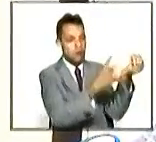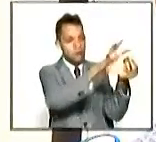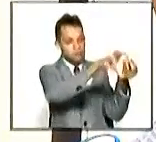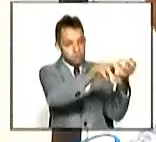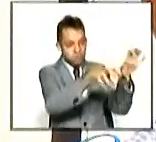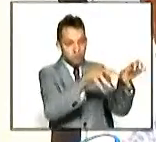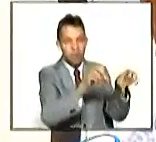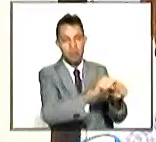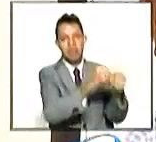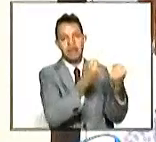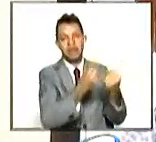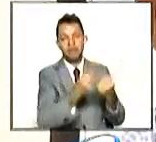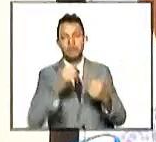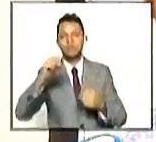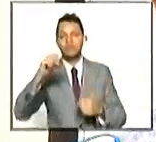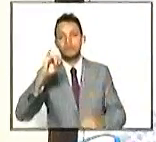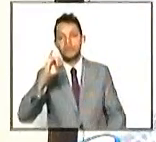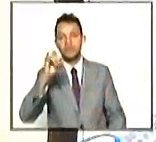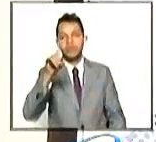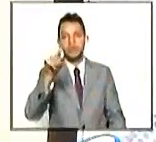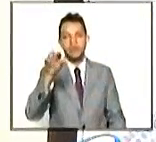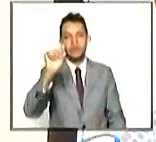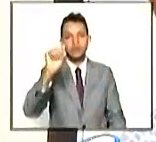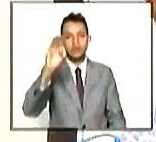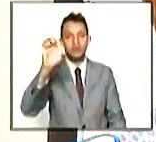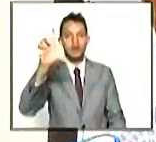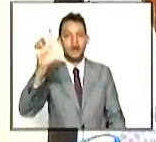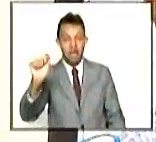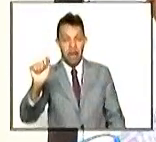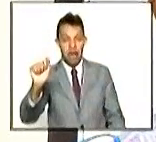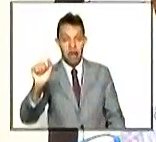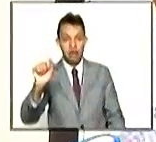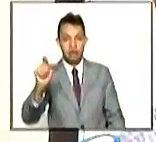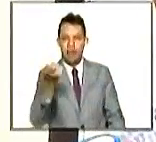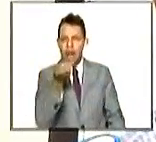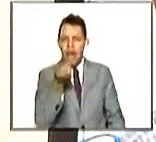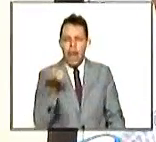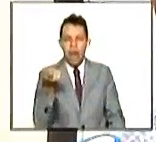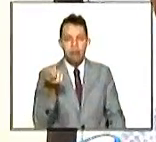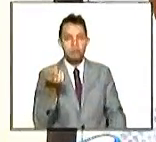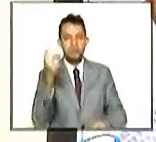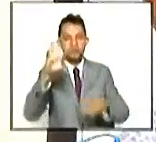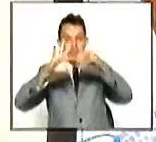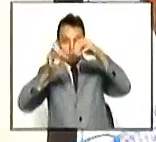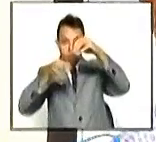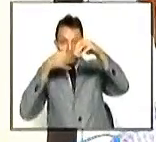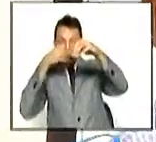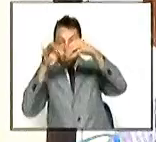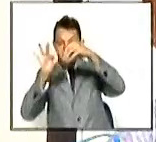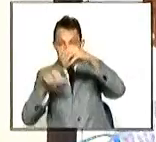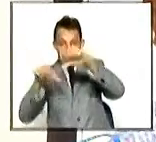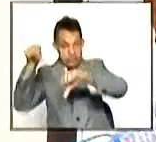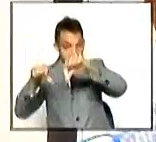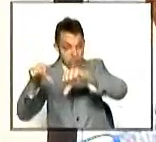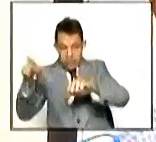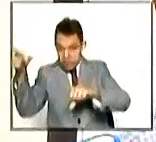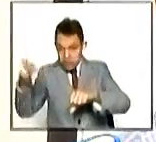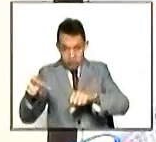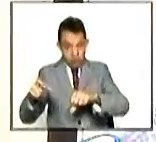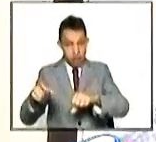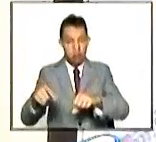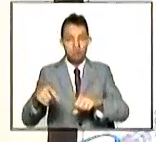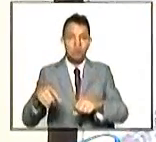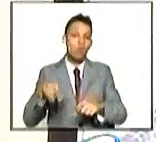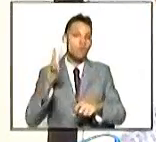uva Isabela, como es una uva que dicen que es silvestre, entonces no requiere esos venenos. ¿Usted cuál